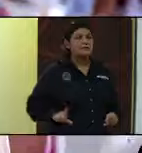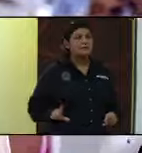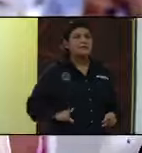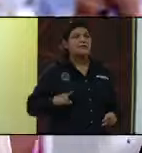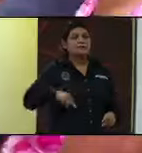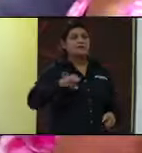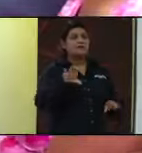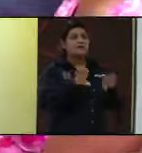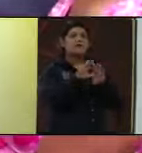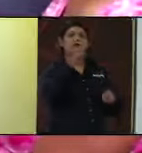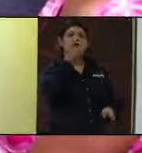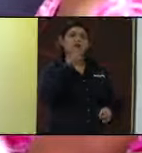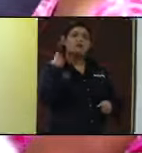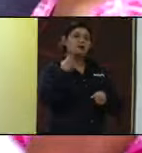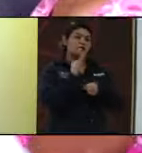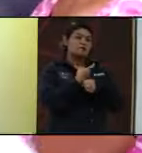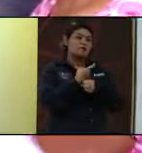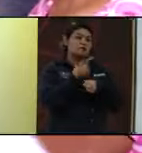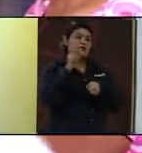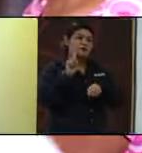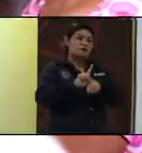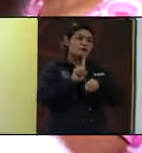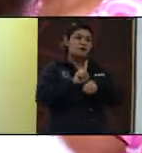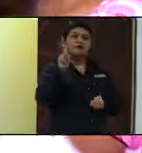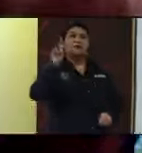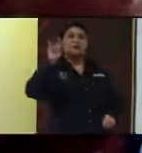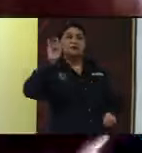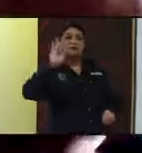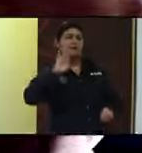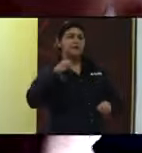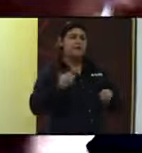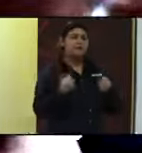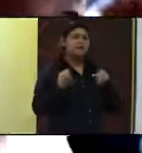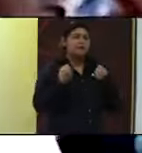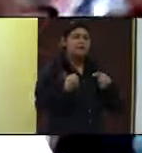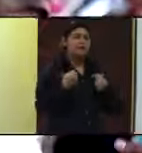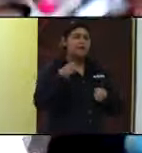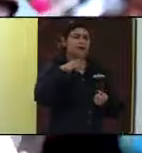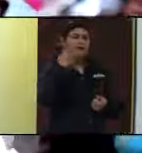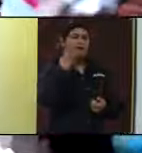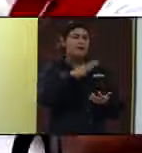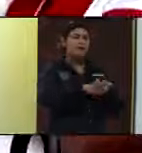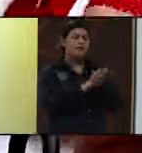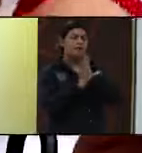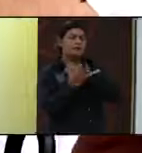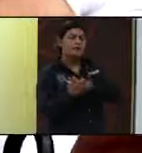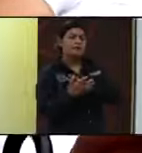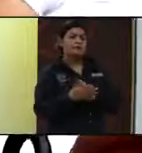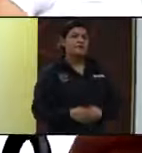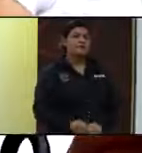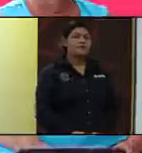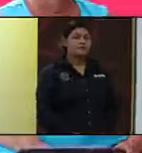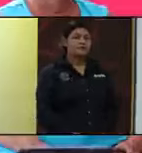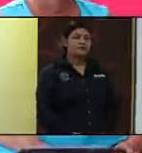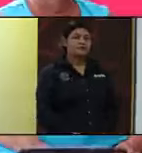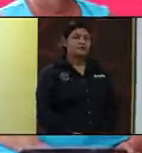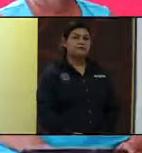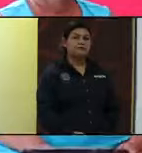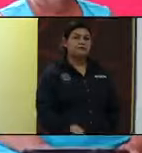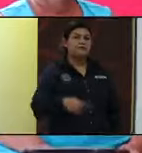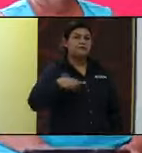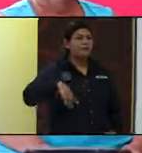lo dije en los primeros días, el sistema DIF es el brazo fuerte de la Cuarta Transformación. Y todo